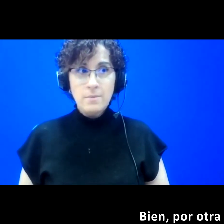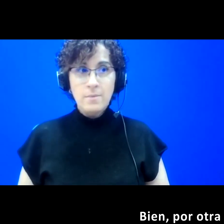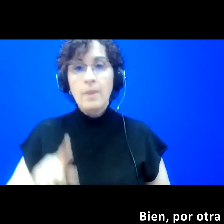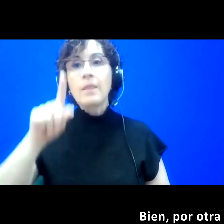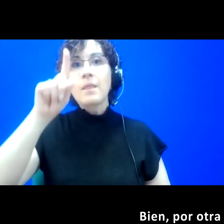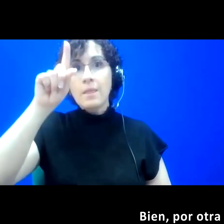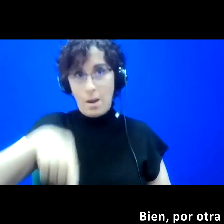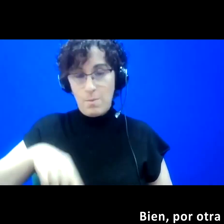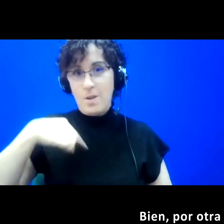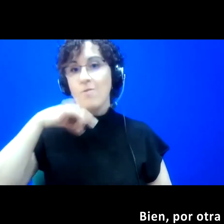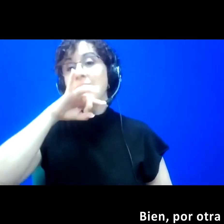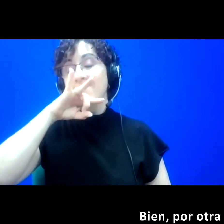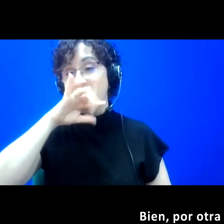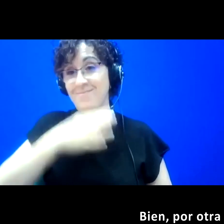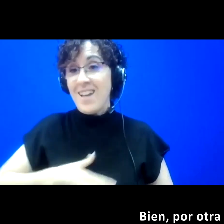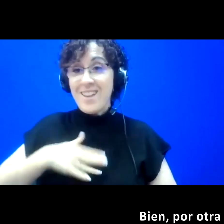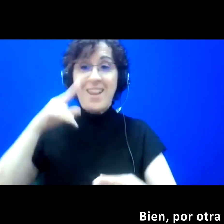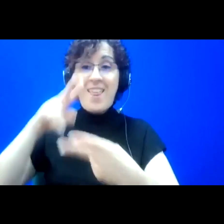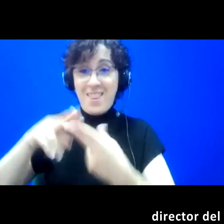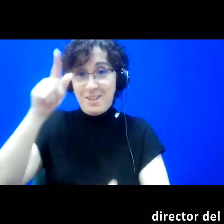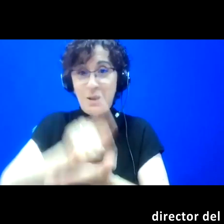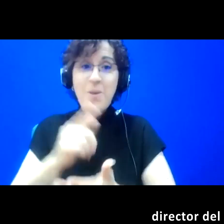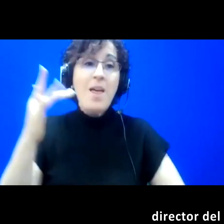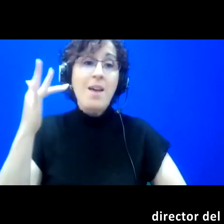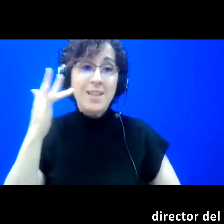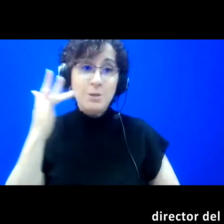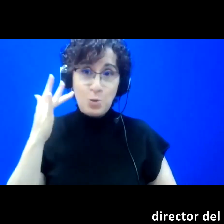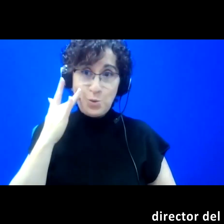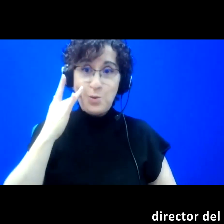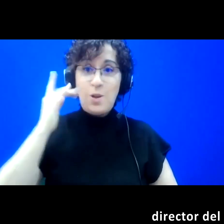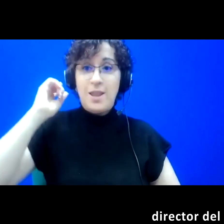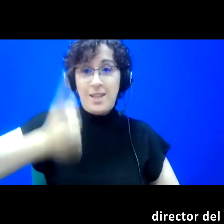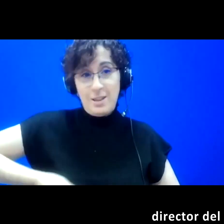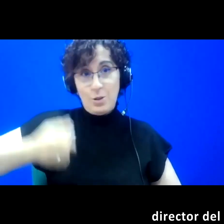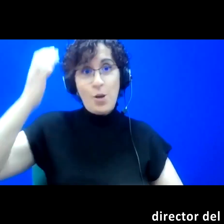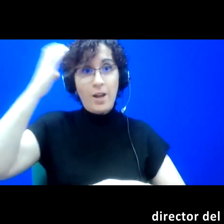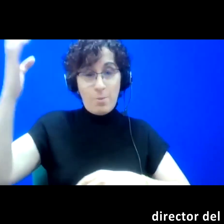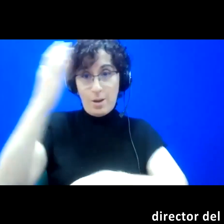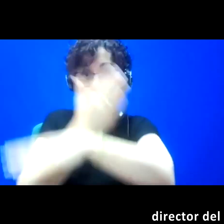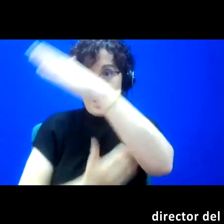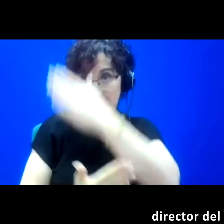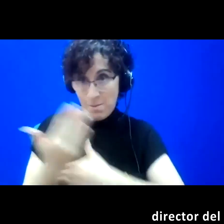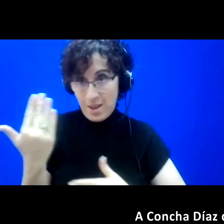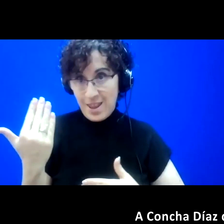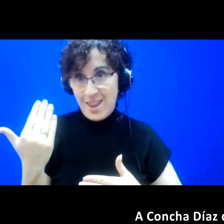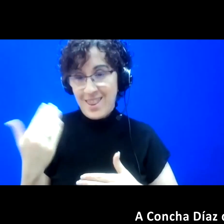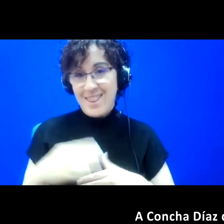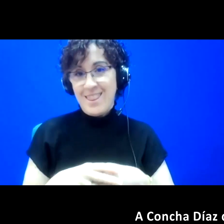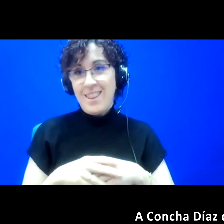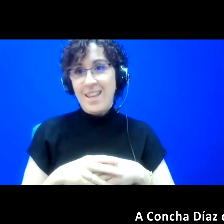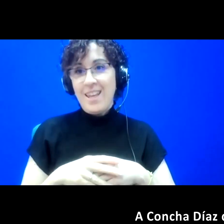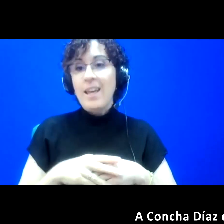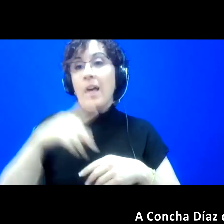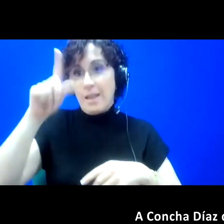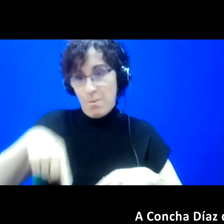de nuevo a Jesús Martín, director del Real Patronato sobre Discapacidad, a